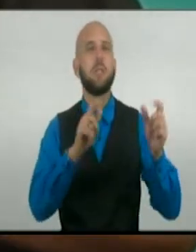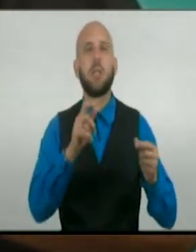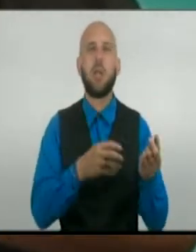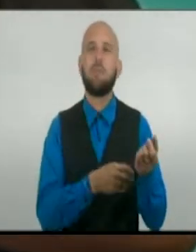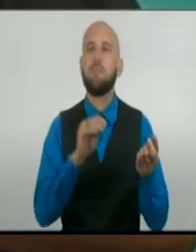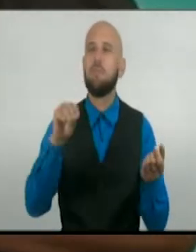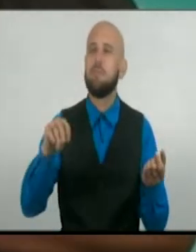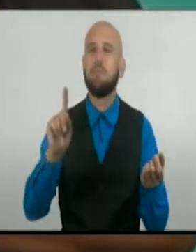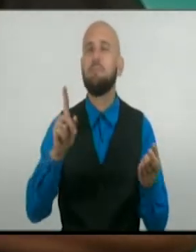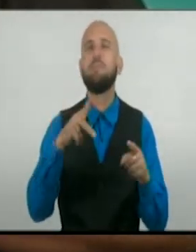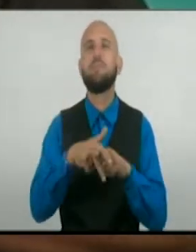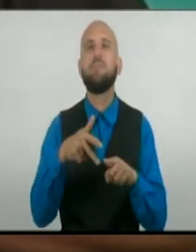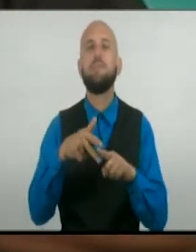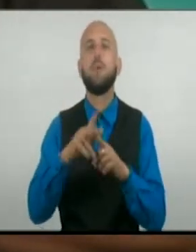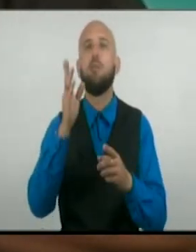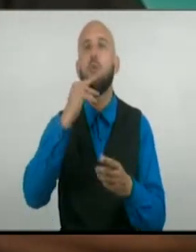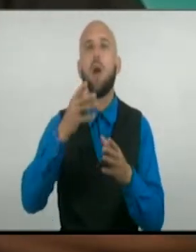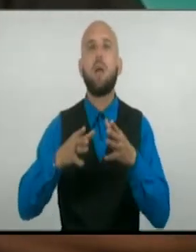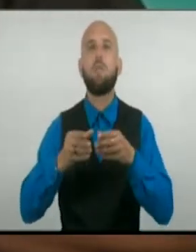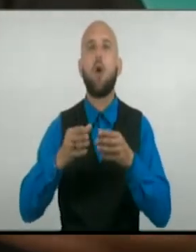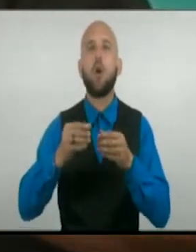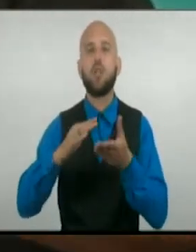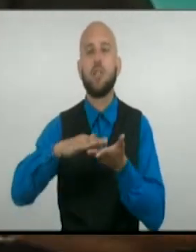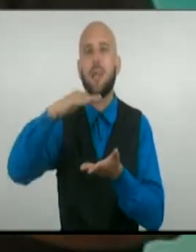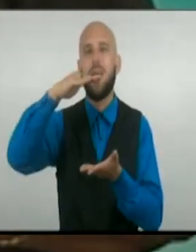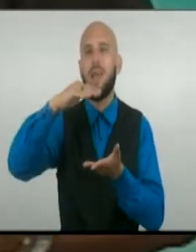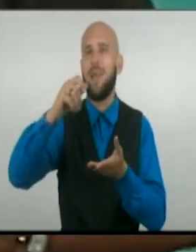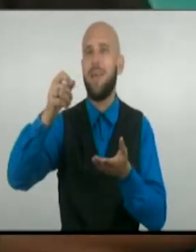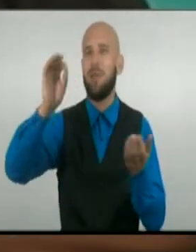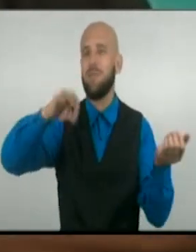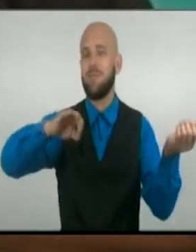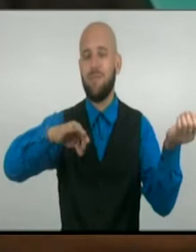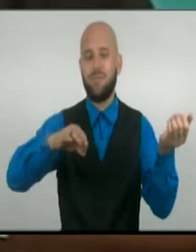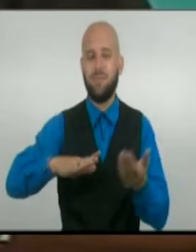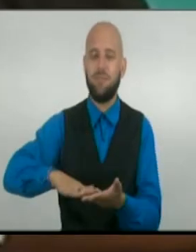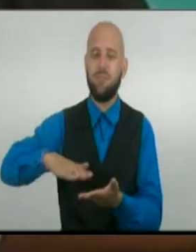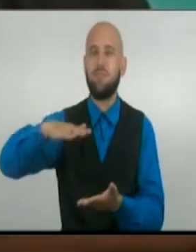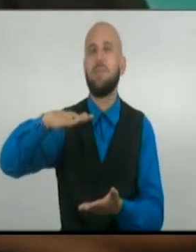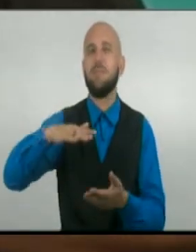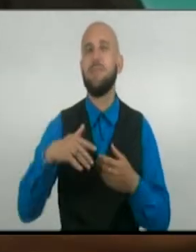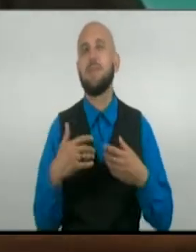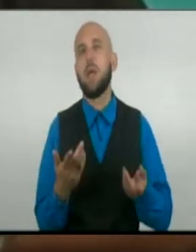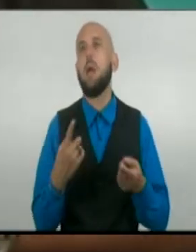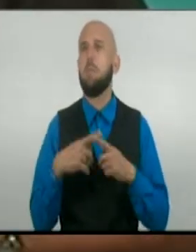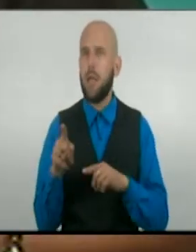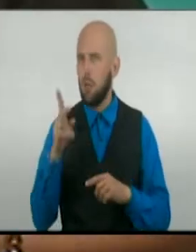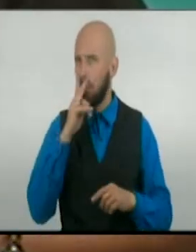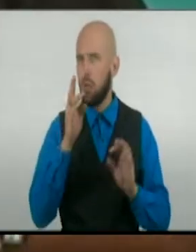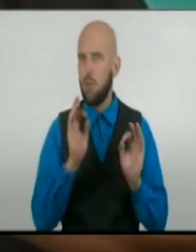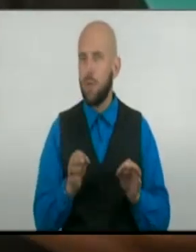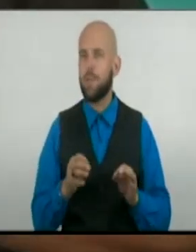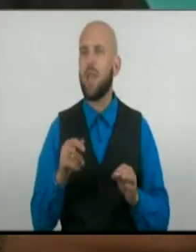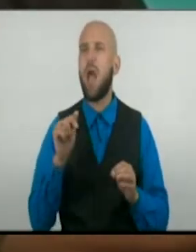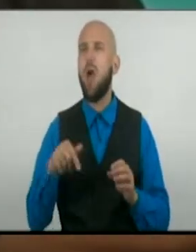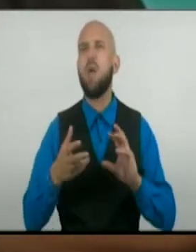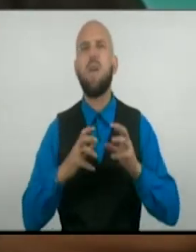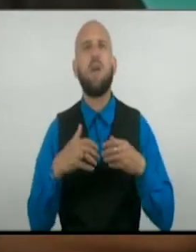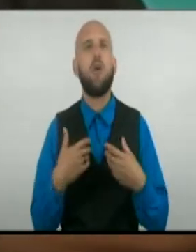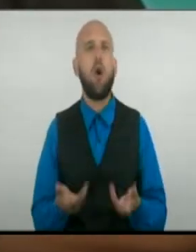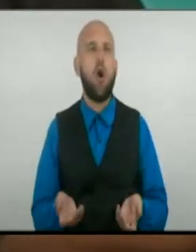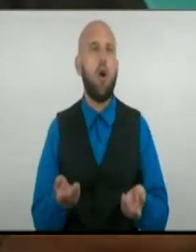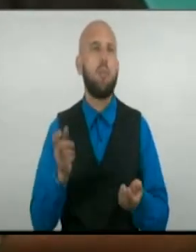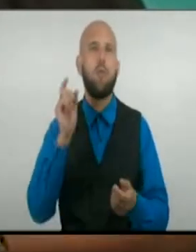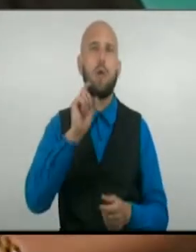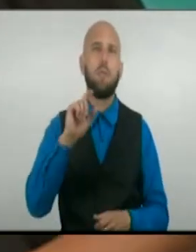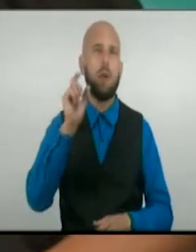las bolsas para efectuar las donaciones de todas formas el programa sigue activo como lo están haciendo ahora no solo en la capital agramontina